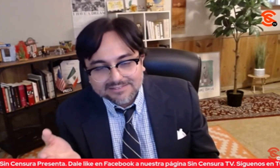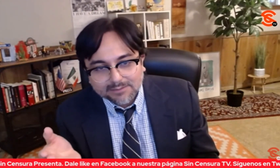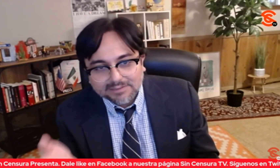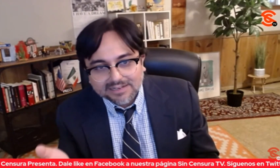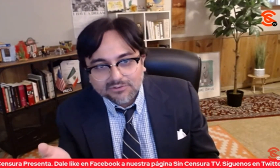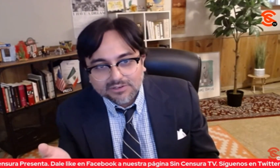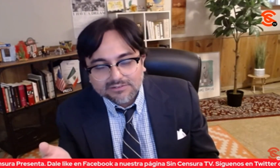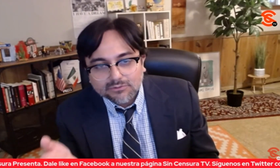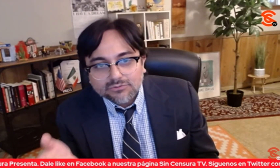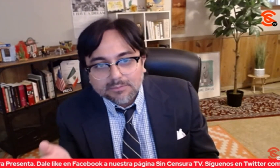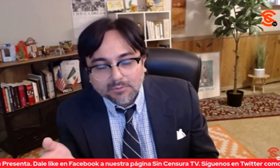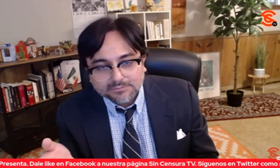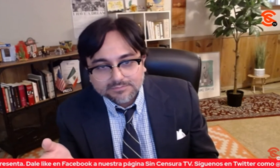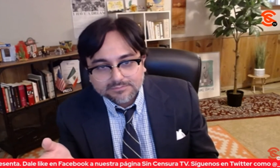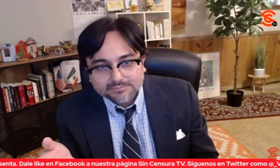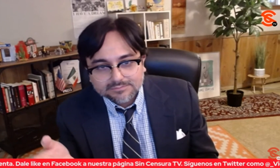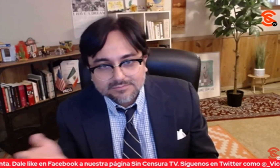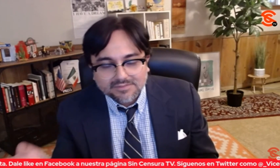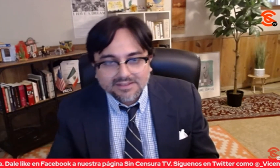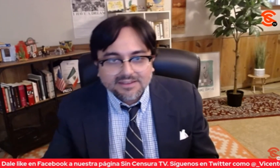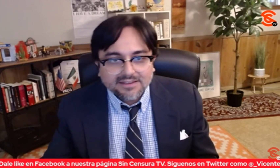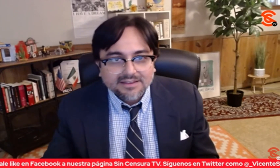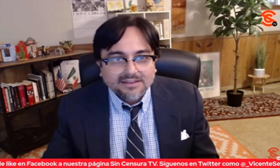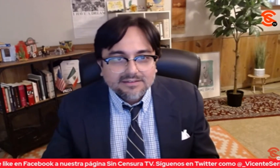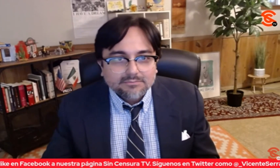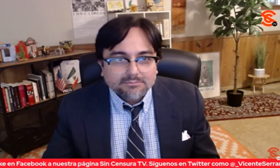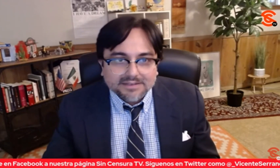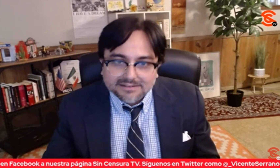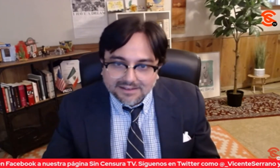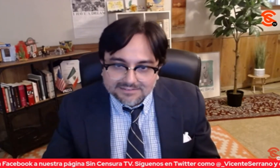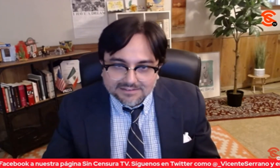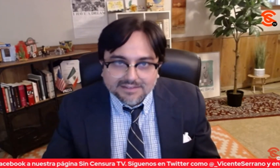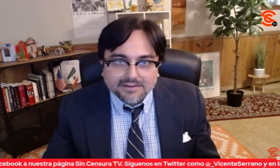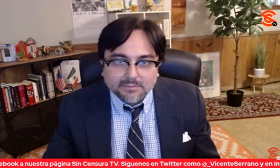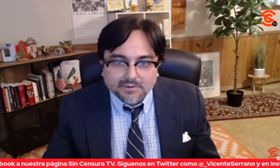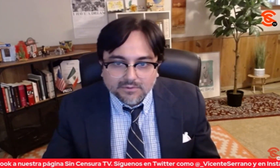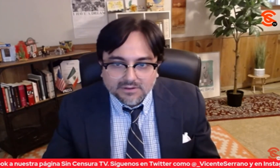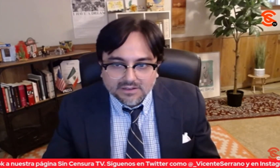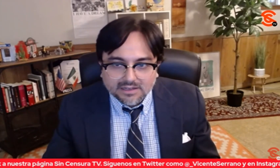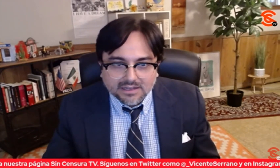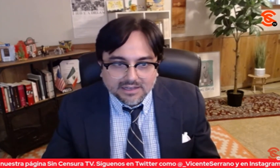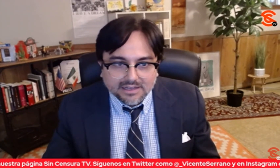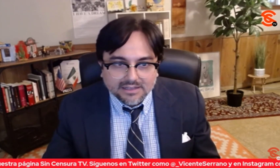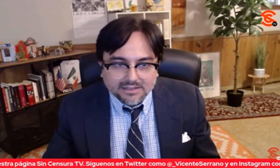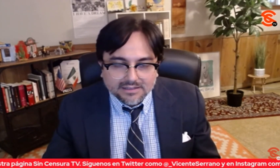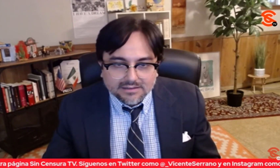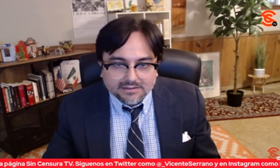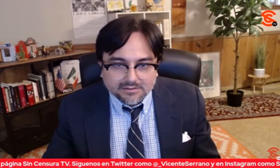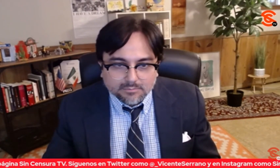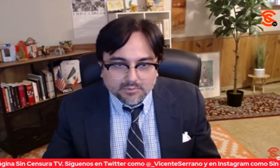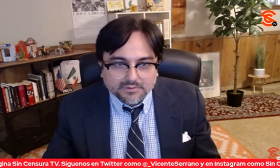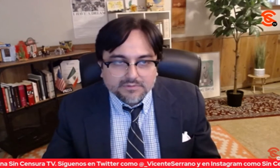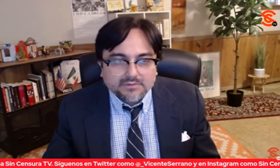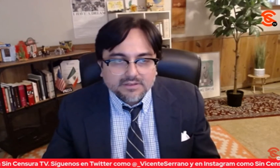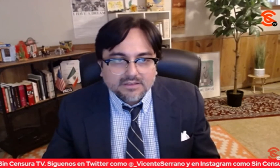las determinaciones de un tipo que, mire, hasta se atrevió a